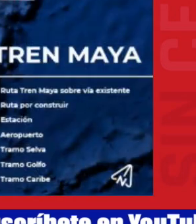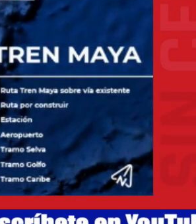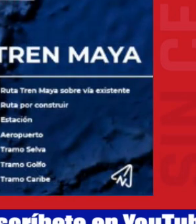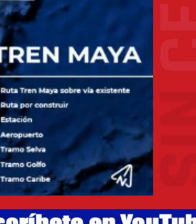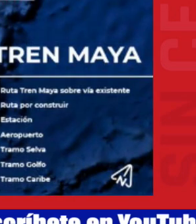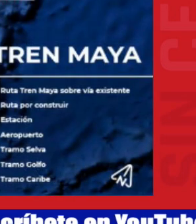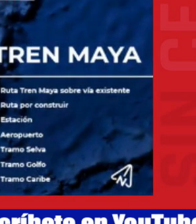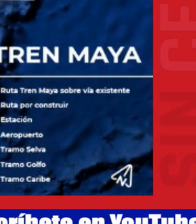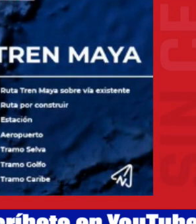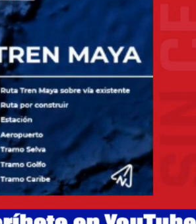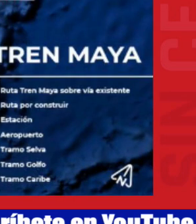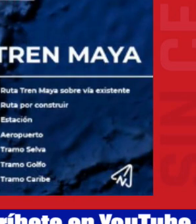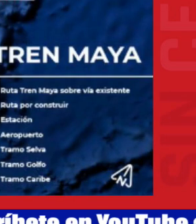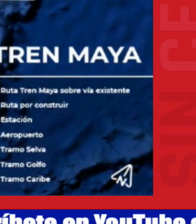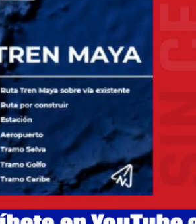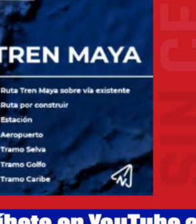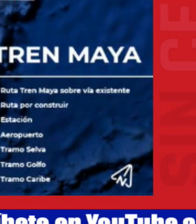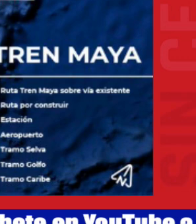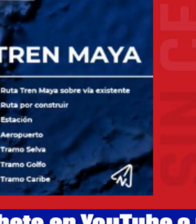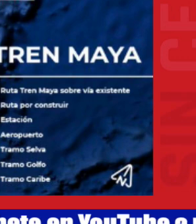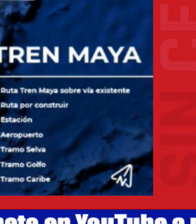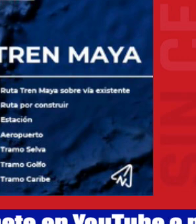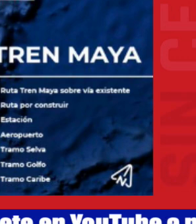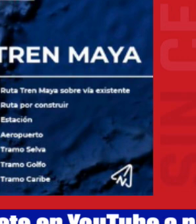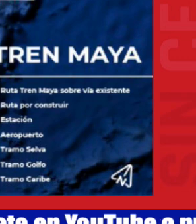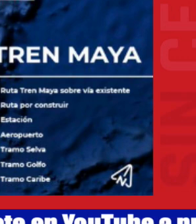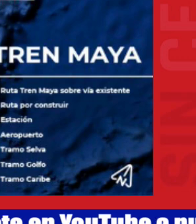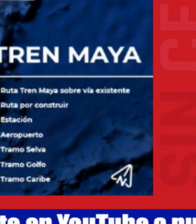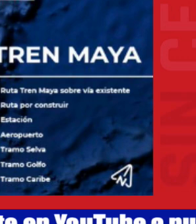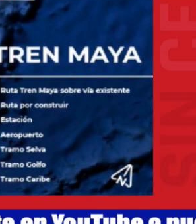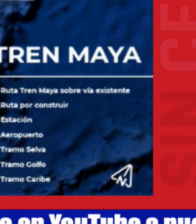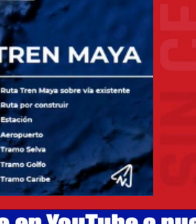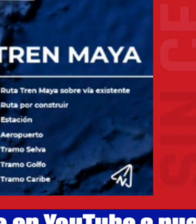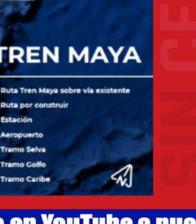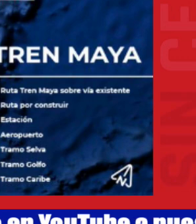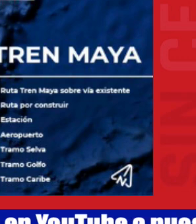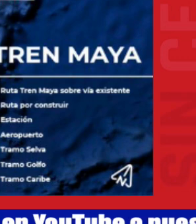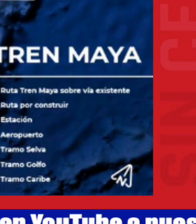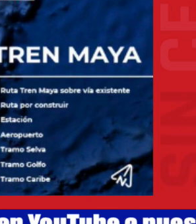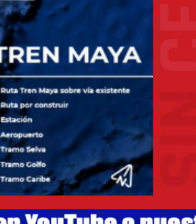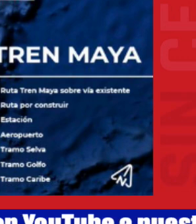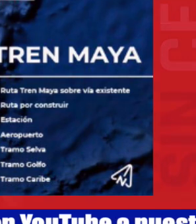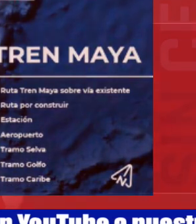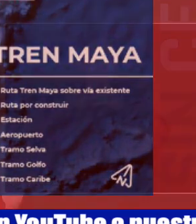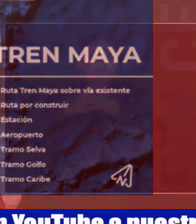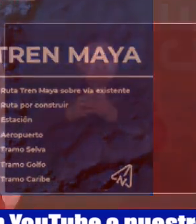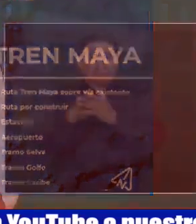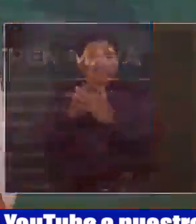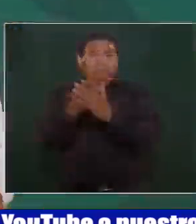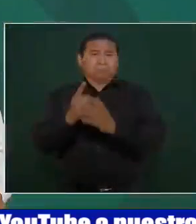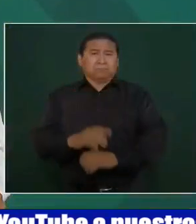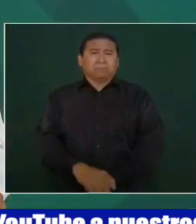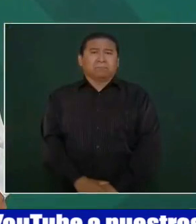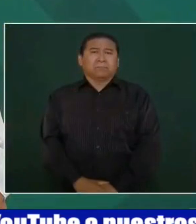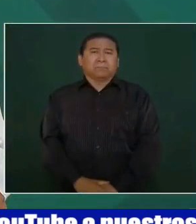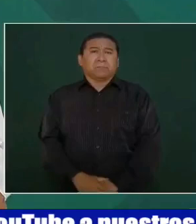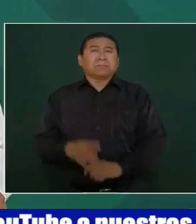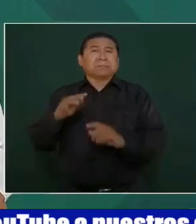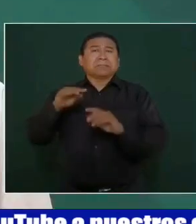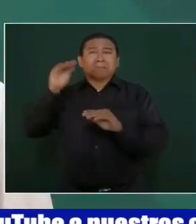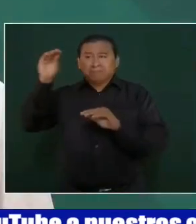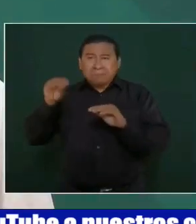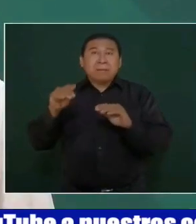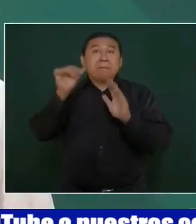jesús en su en su movimiento dice que cuando fue gobierno el jefe de gobierno de la ciudad de méxico pues hace en el segundo piso